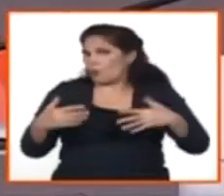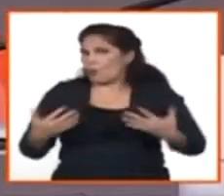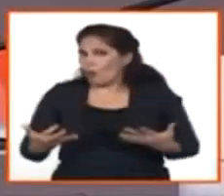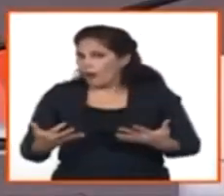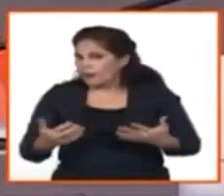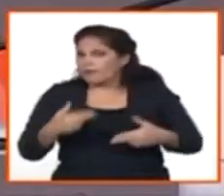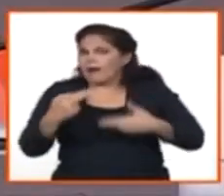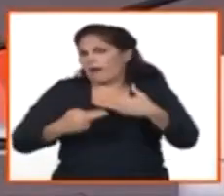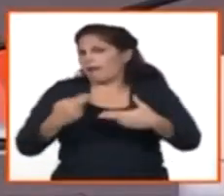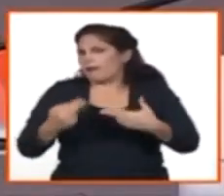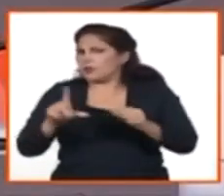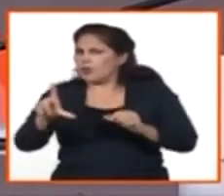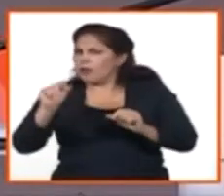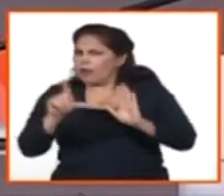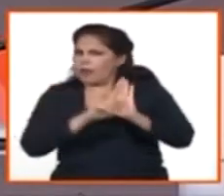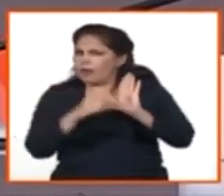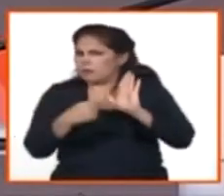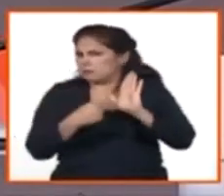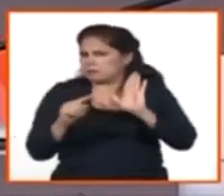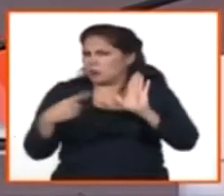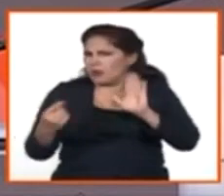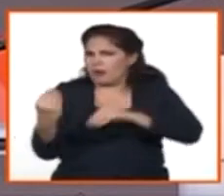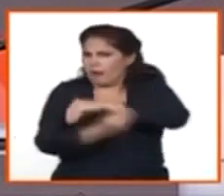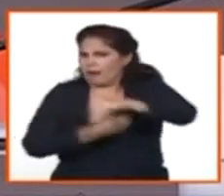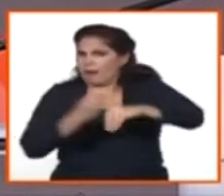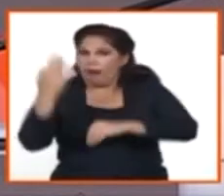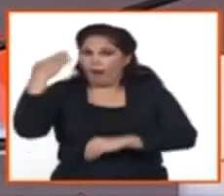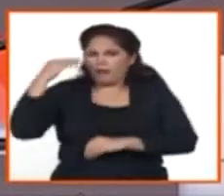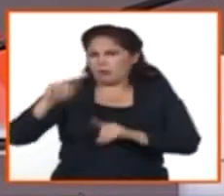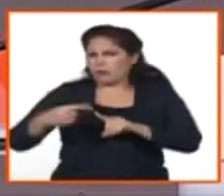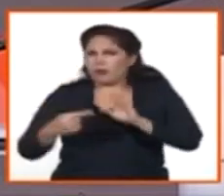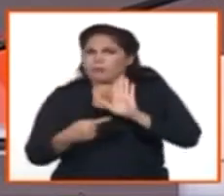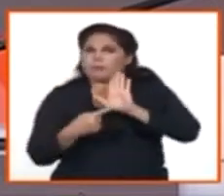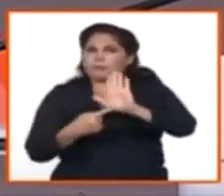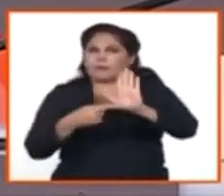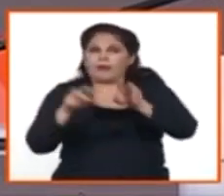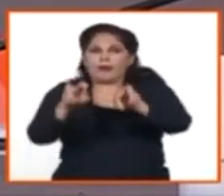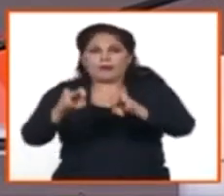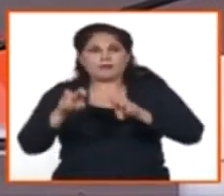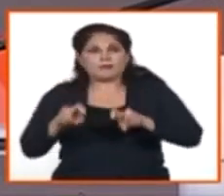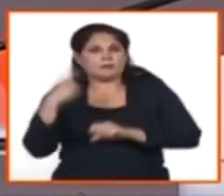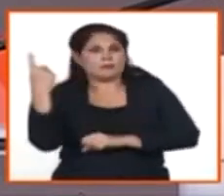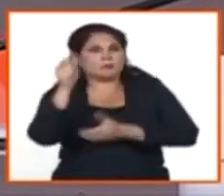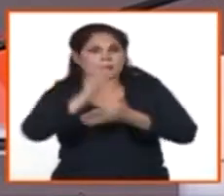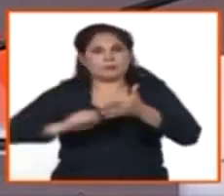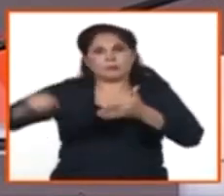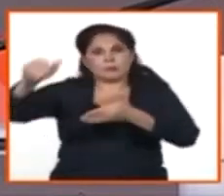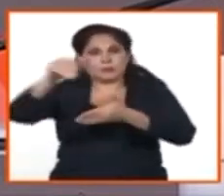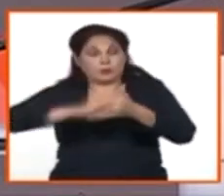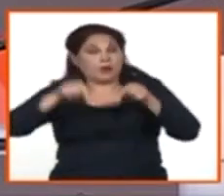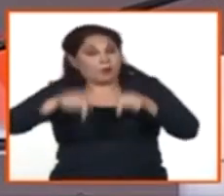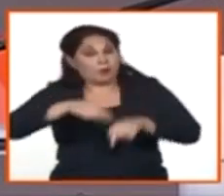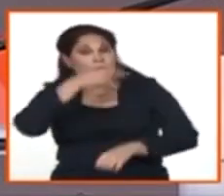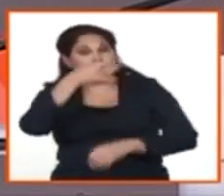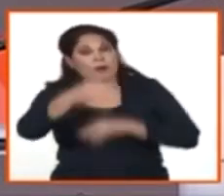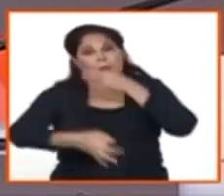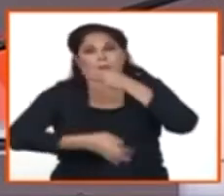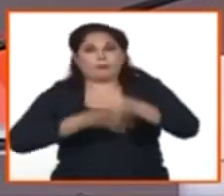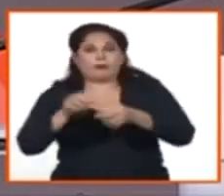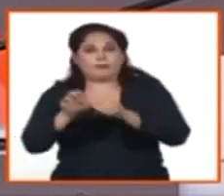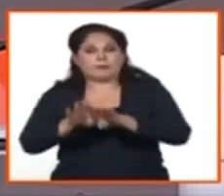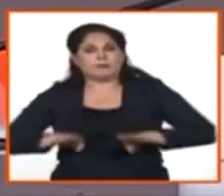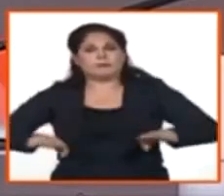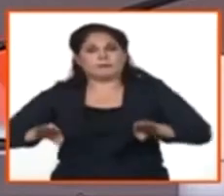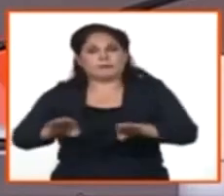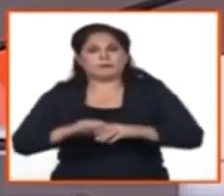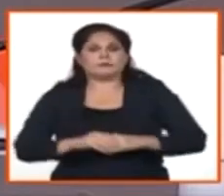apunta fundamentalmente lo que se va a presentar a la Asamblea Nacional? De eso estaremos hablando en breve en esta mesa redonda.